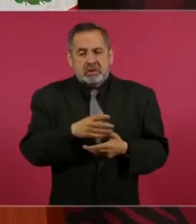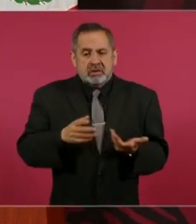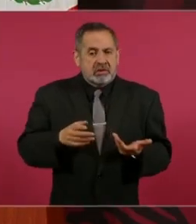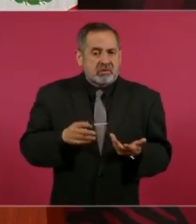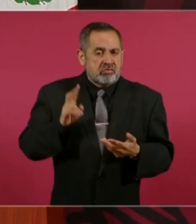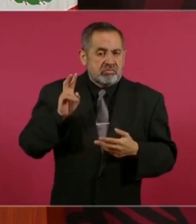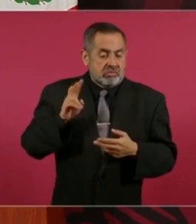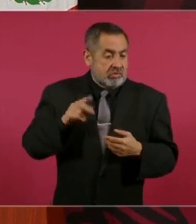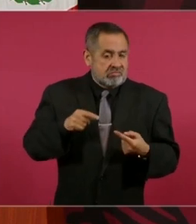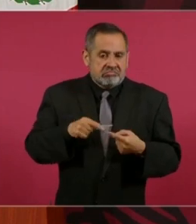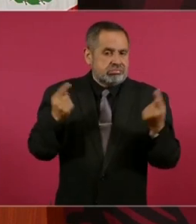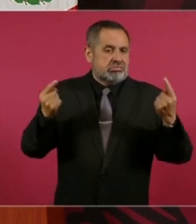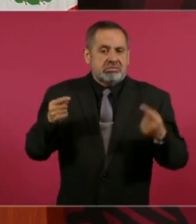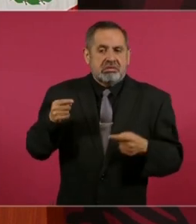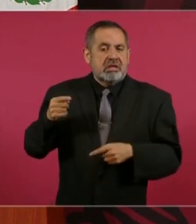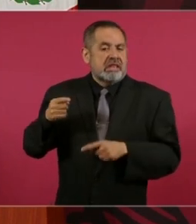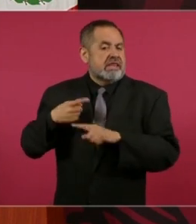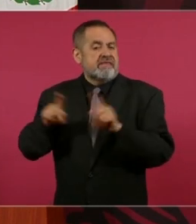contrarios al general Cárdenas,